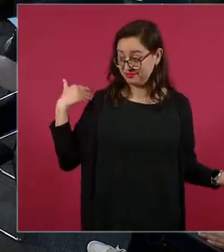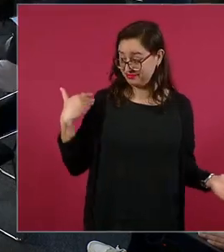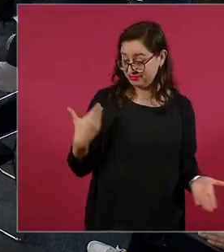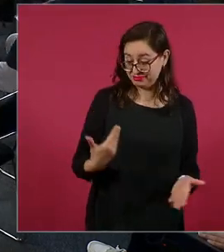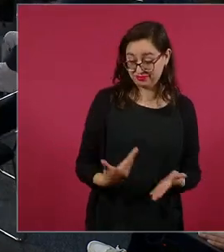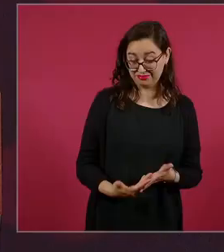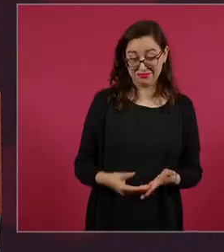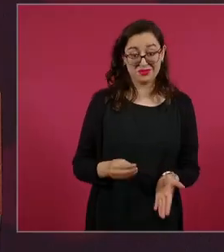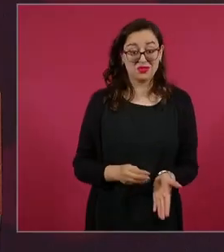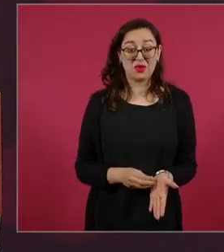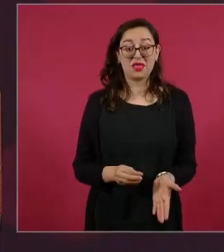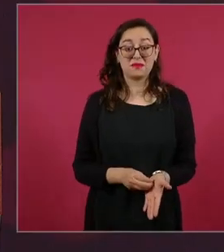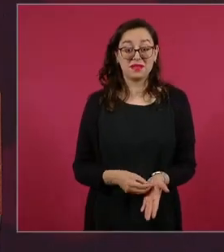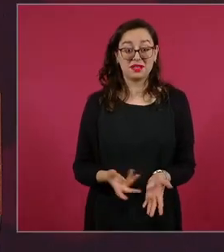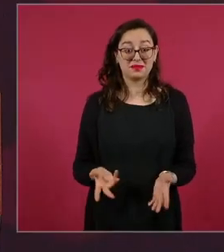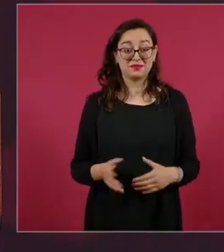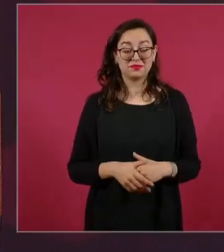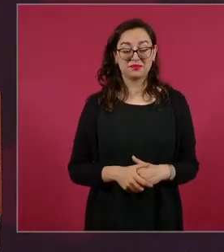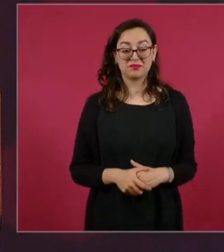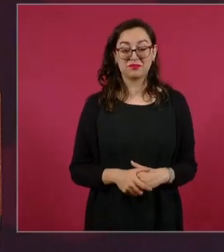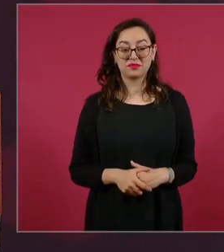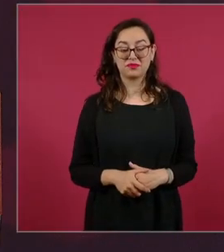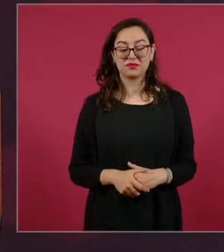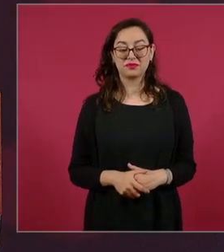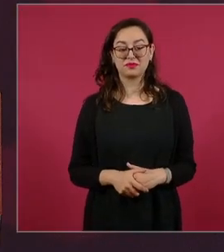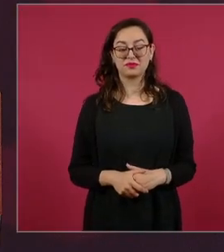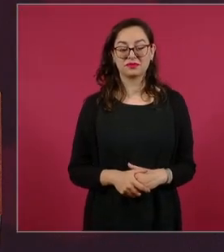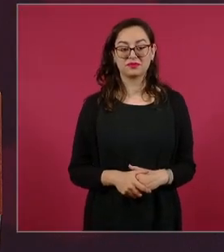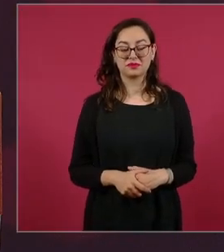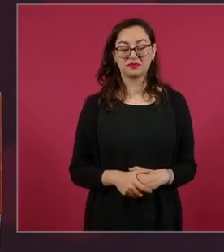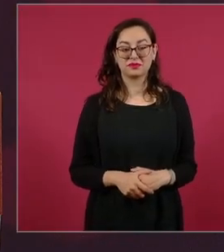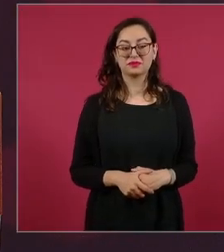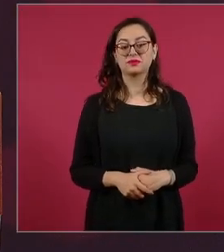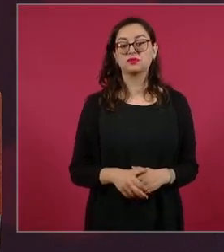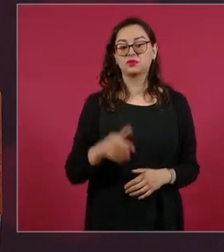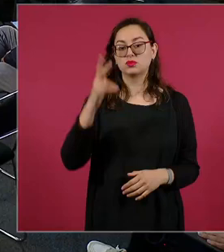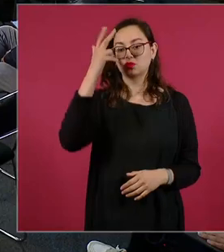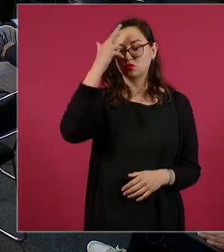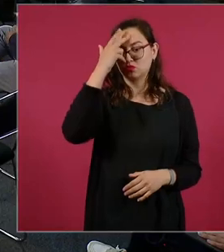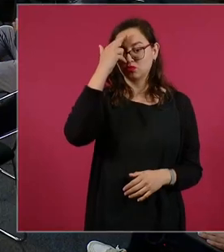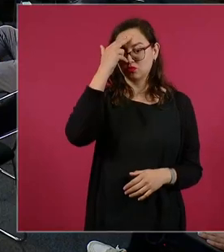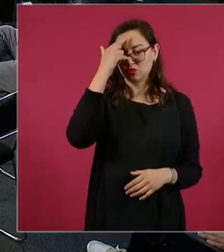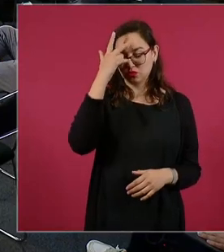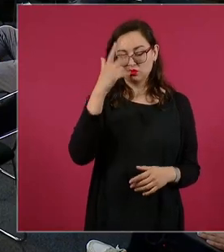de ahí viene Porfirio creó el tapado